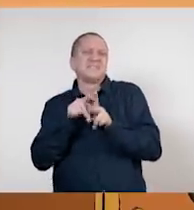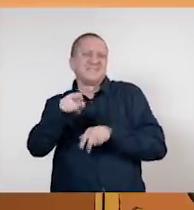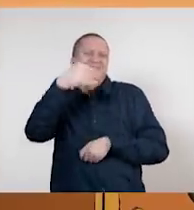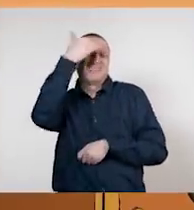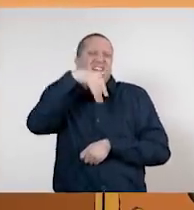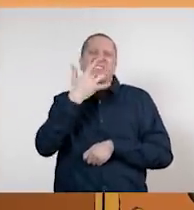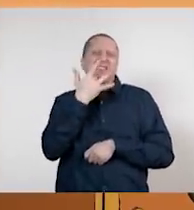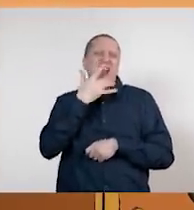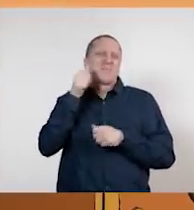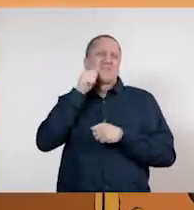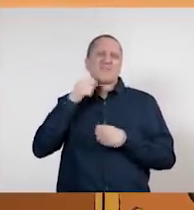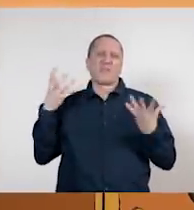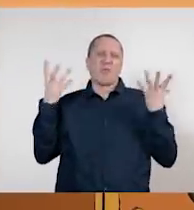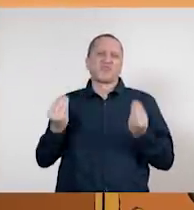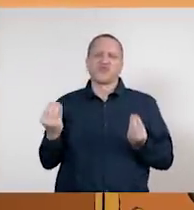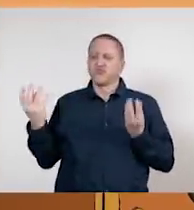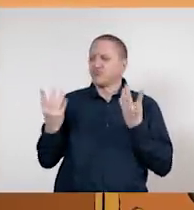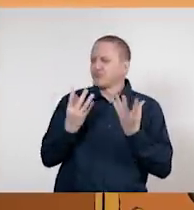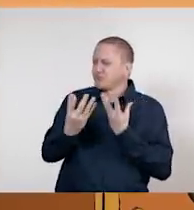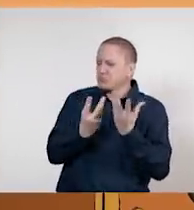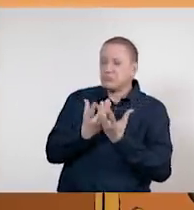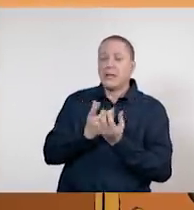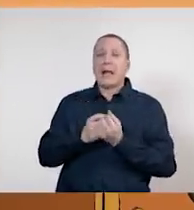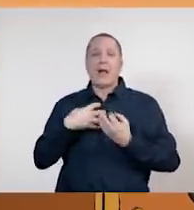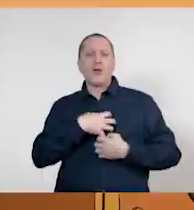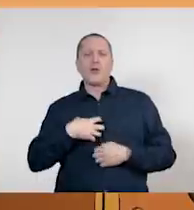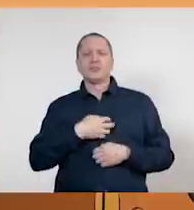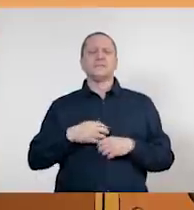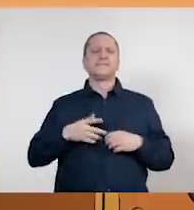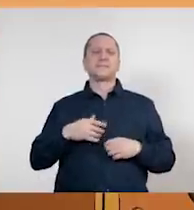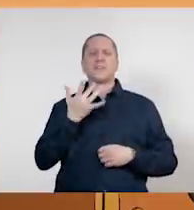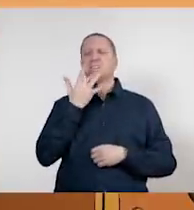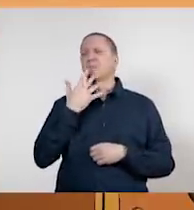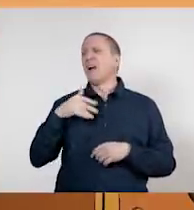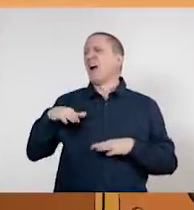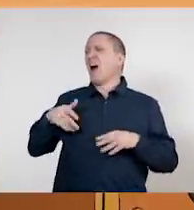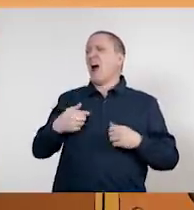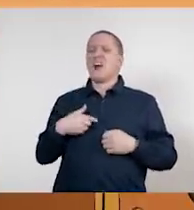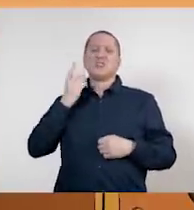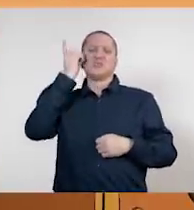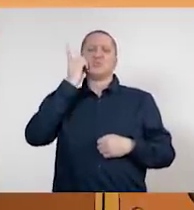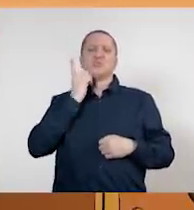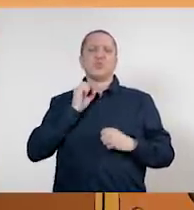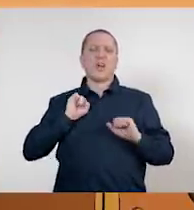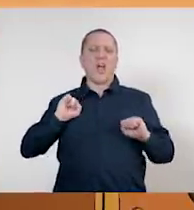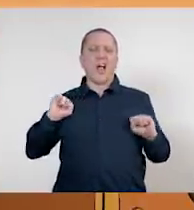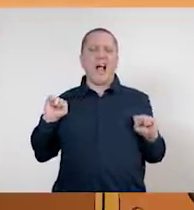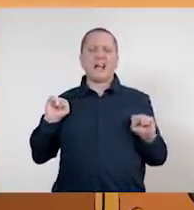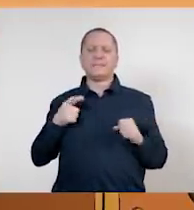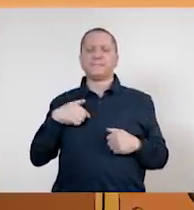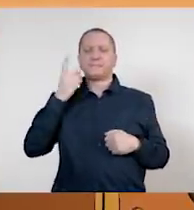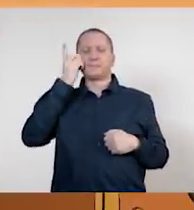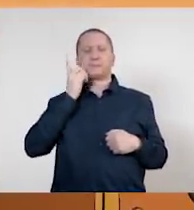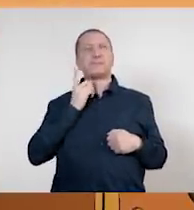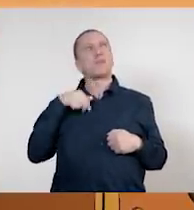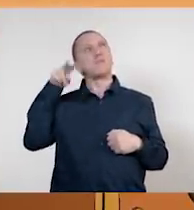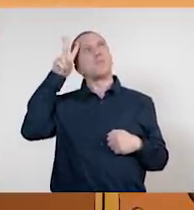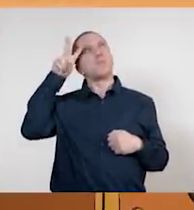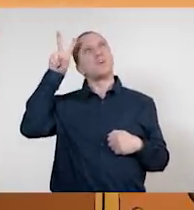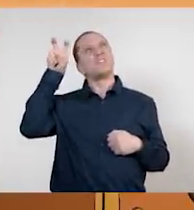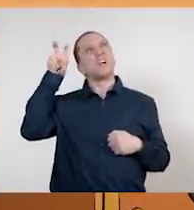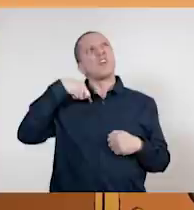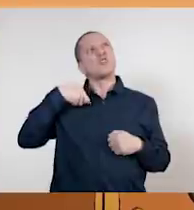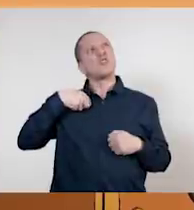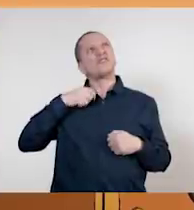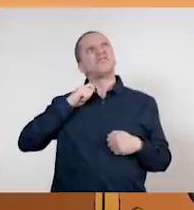sus primos. Ya ven que siempre se juntan todos los sapos. Y estaban muy contentos. Y entonces él dijo, ya tengo sueño. Así que hoy me voy a ir a dormir y voy a